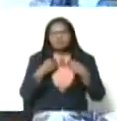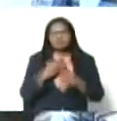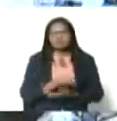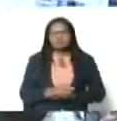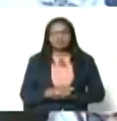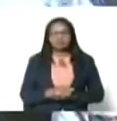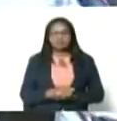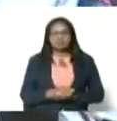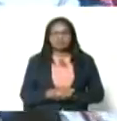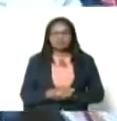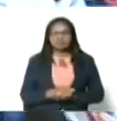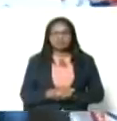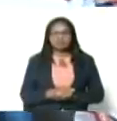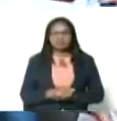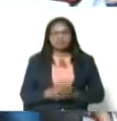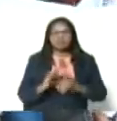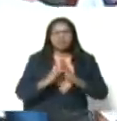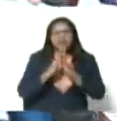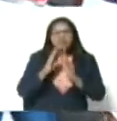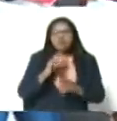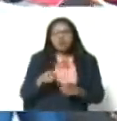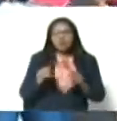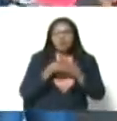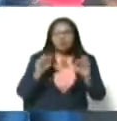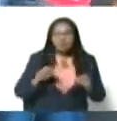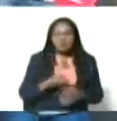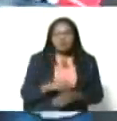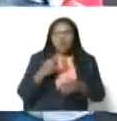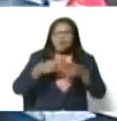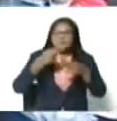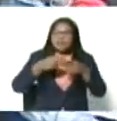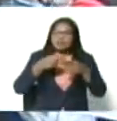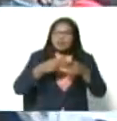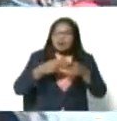afuera? San Cristóbal, Estado Táchira. ¿Y ese apellido tuyo,